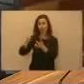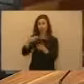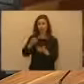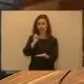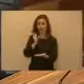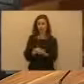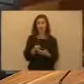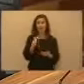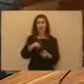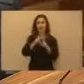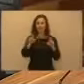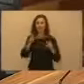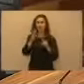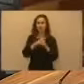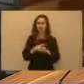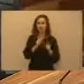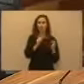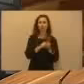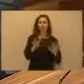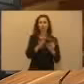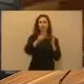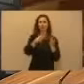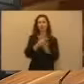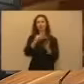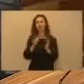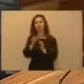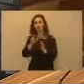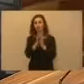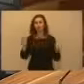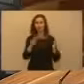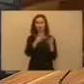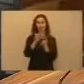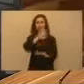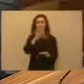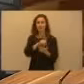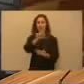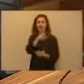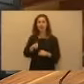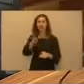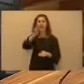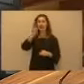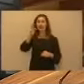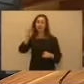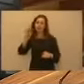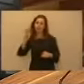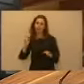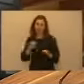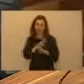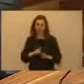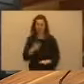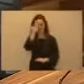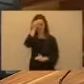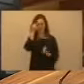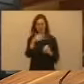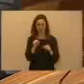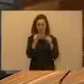misma empresa facturó entre 2009 y 2011 más de 800.000 euros solo en contratos de la RTPA. Desde luego, muy mala memoria la